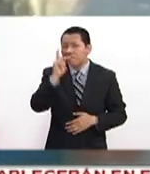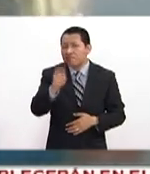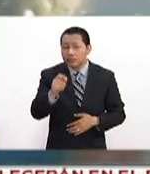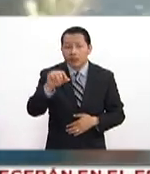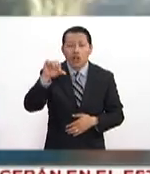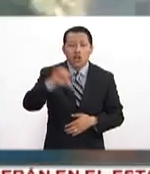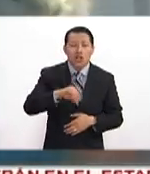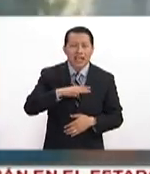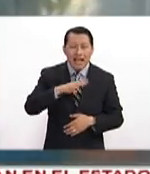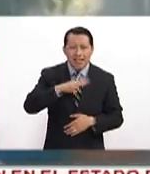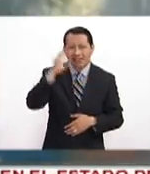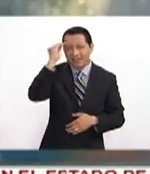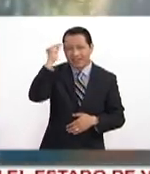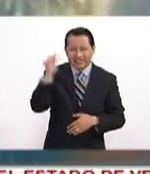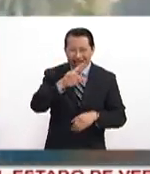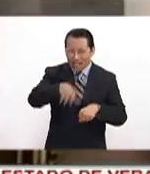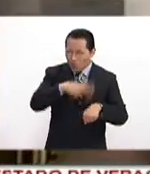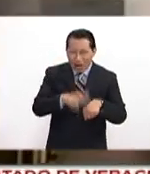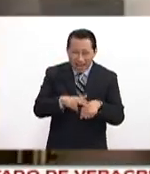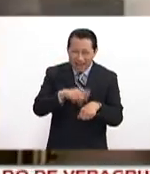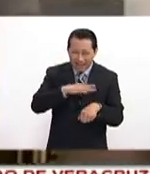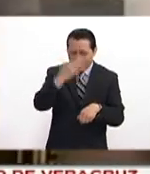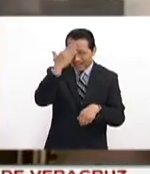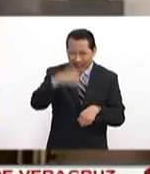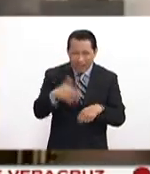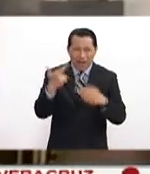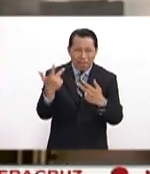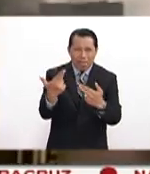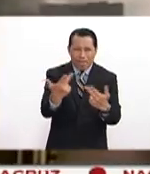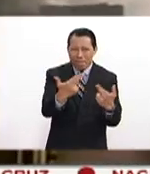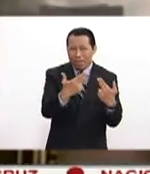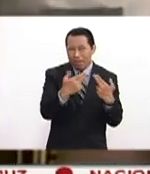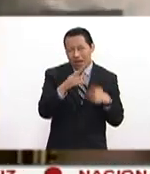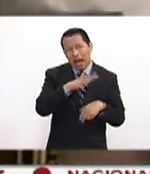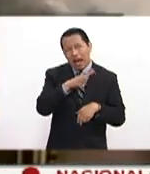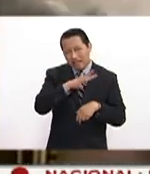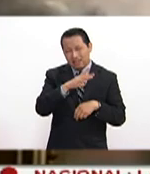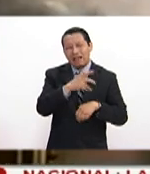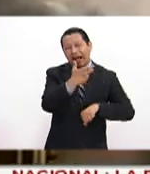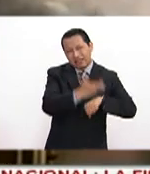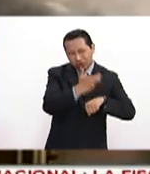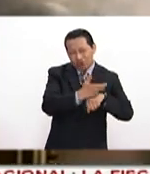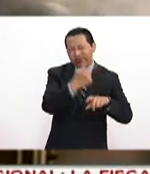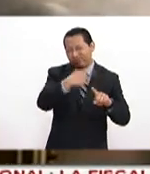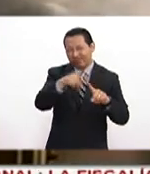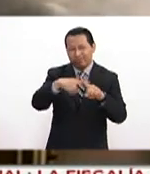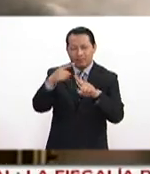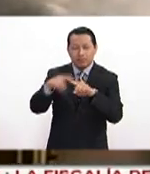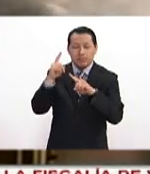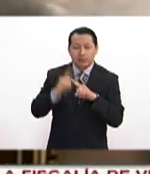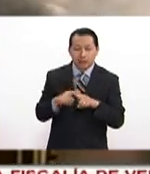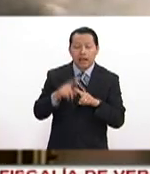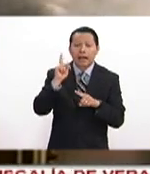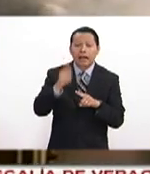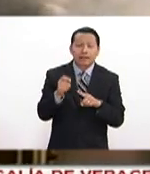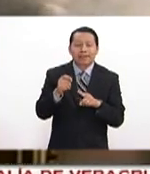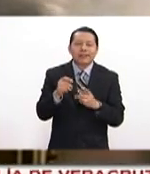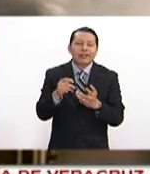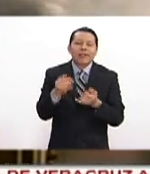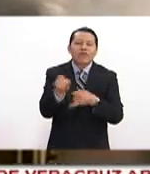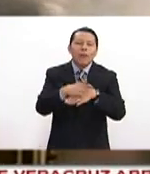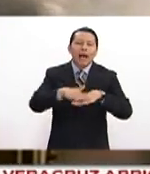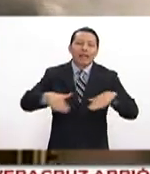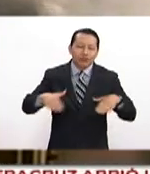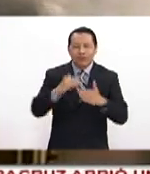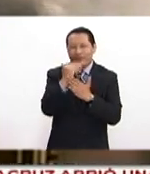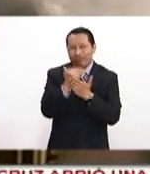hoy con las tragedias naturales que están afectando a nuestro país, que están afectando a los Estados Unidos, pues no se había resaltado por